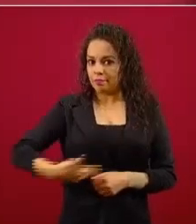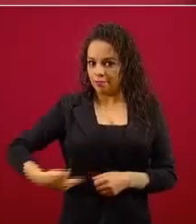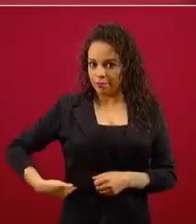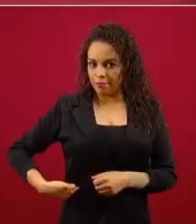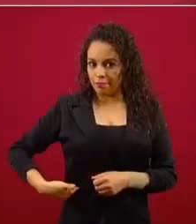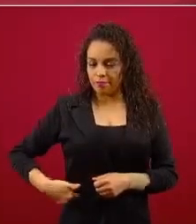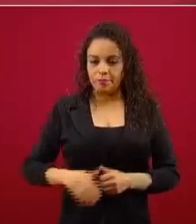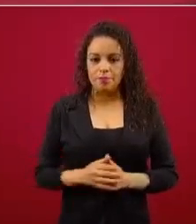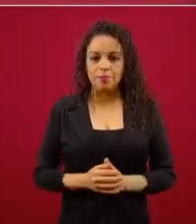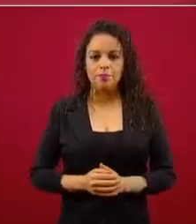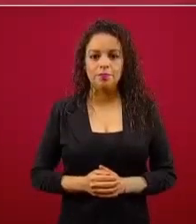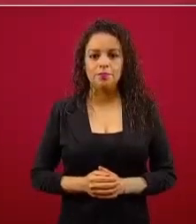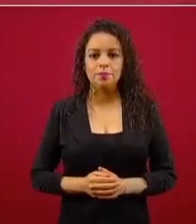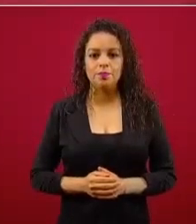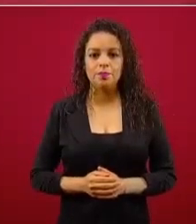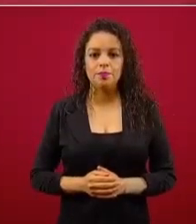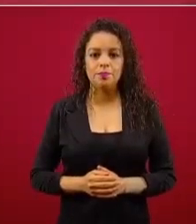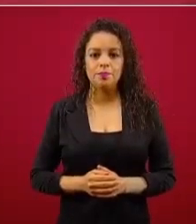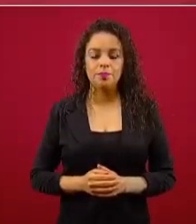que